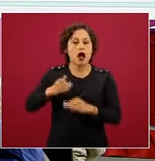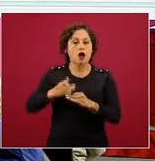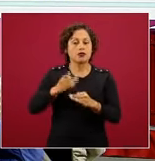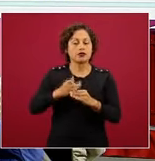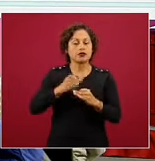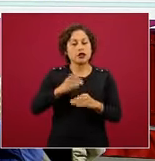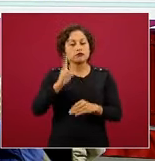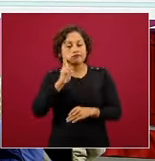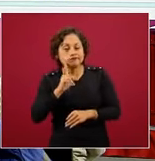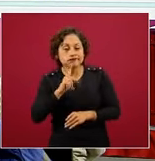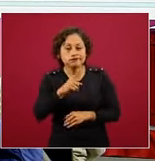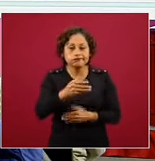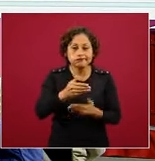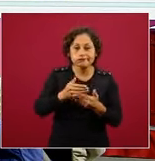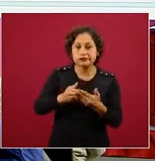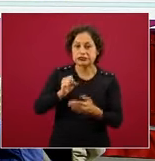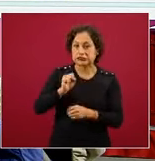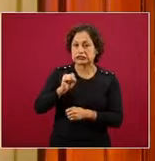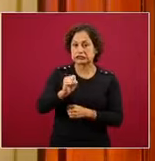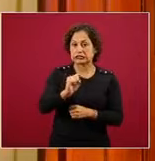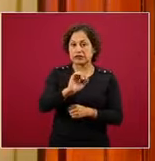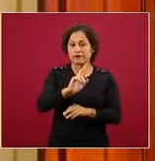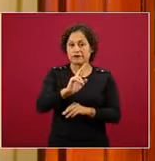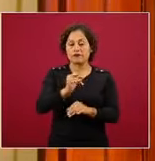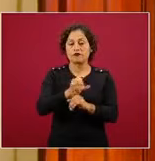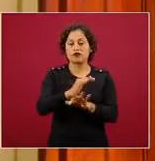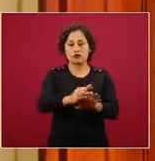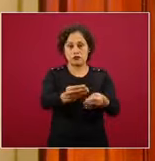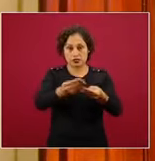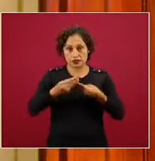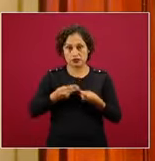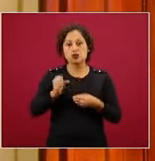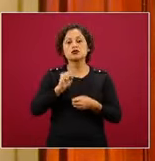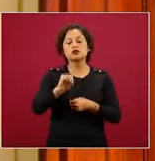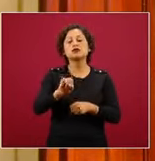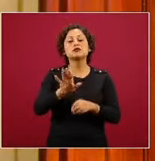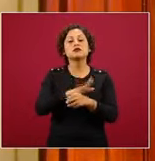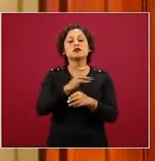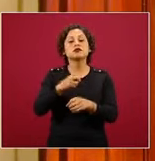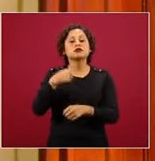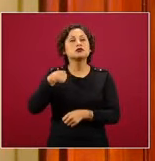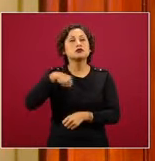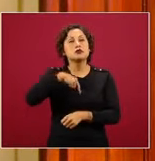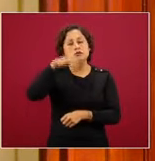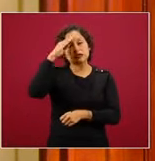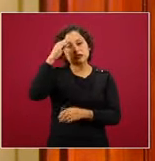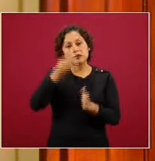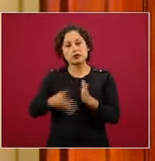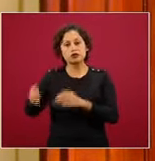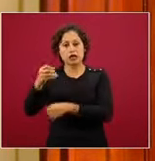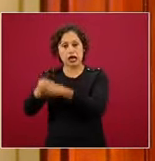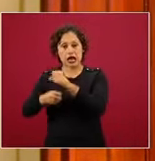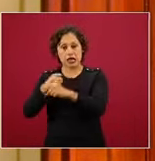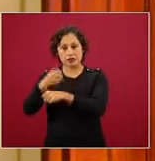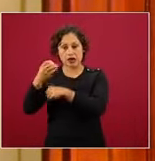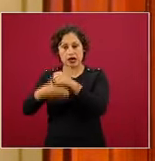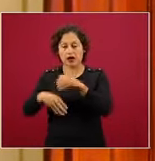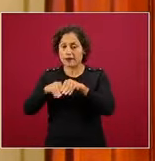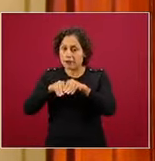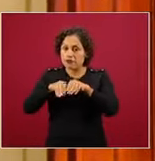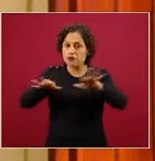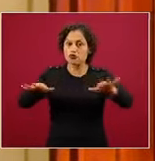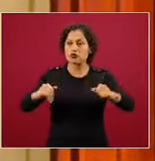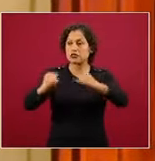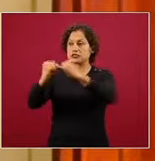antes del final de este año lo habremos distribuido a la totalidad de las instituciones con las que tenemos contacto, esperando que tengan